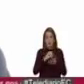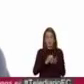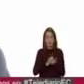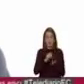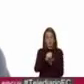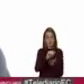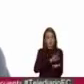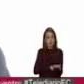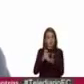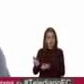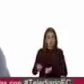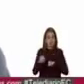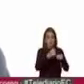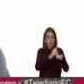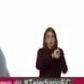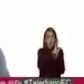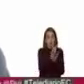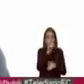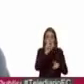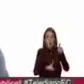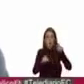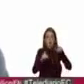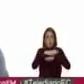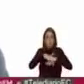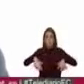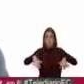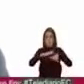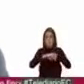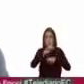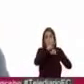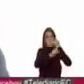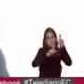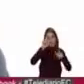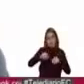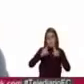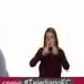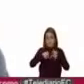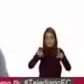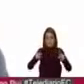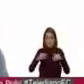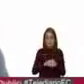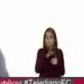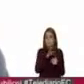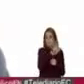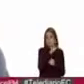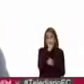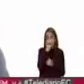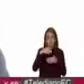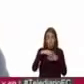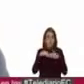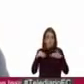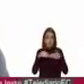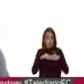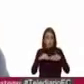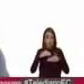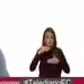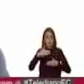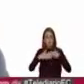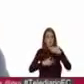se contemplaba una contribución humanitaria de personas naturales que ganaran a partir de 500 dólares y también de las empresas